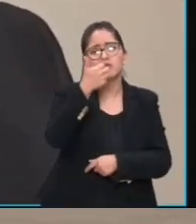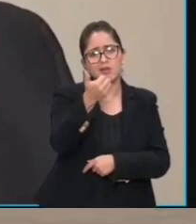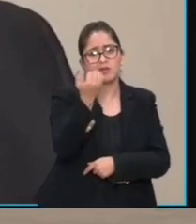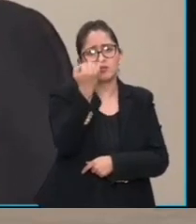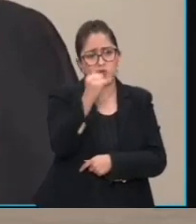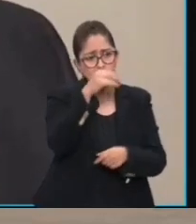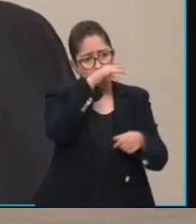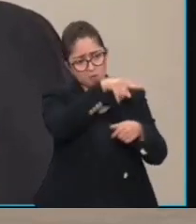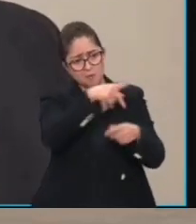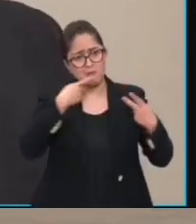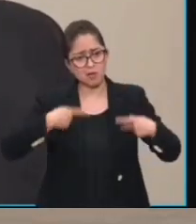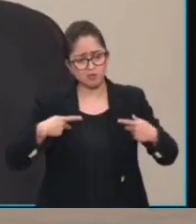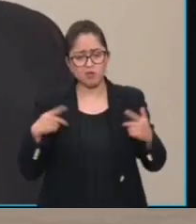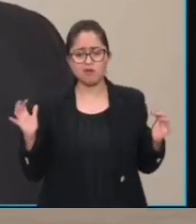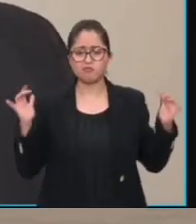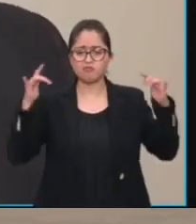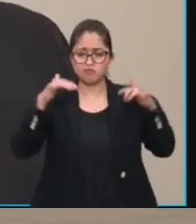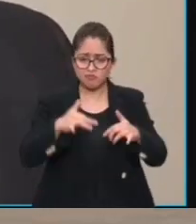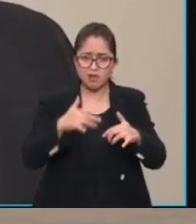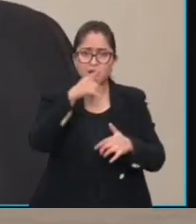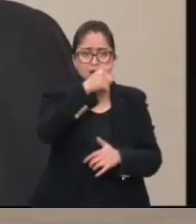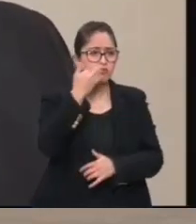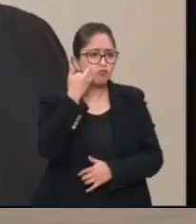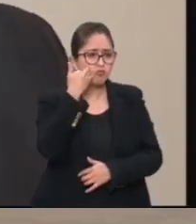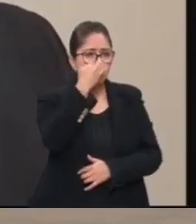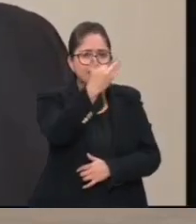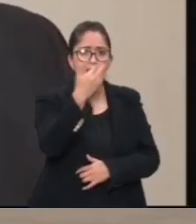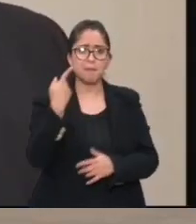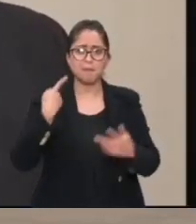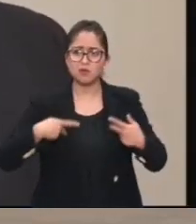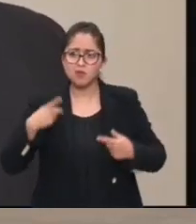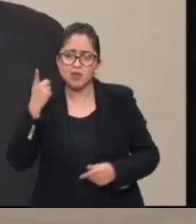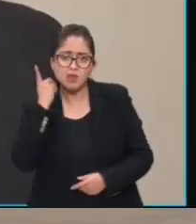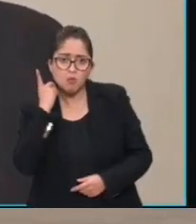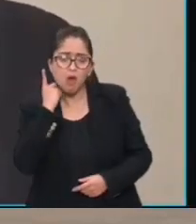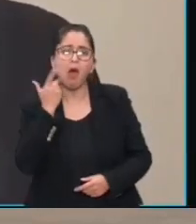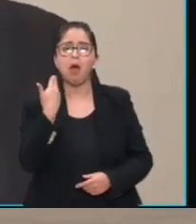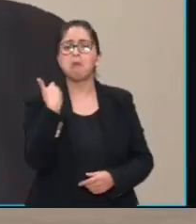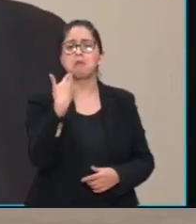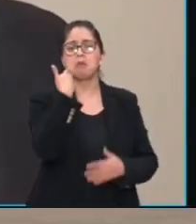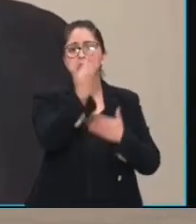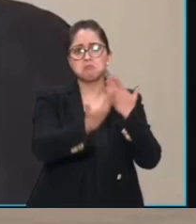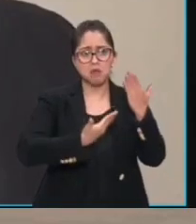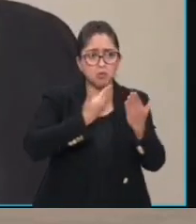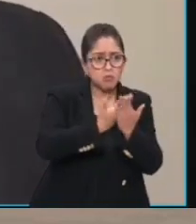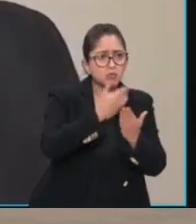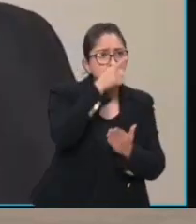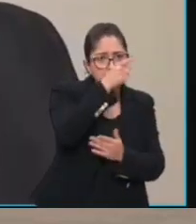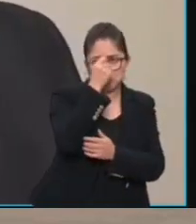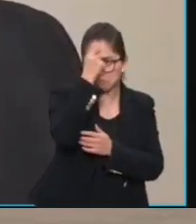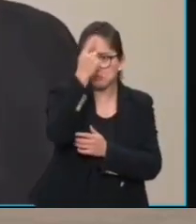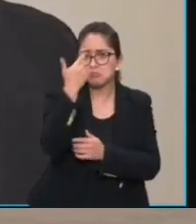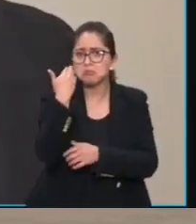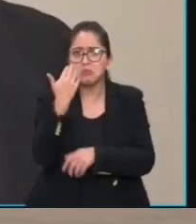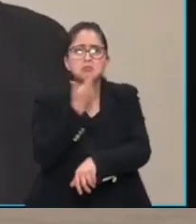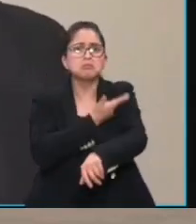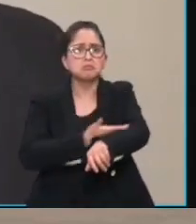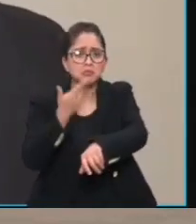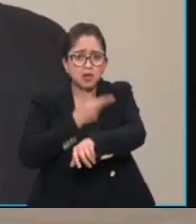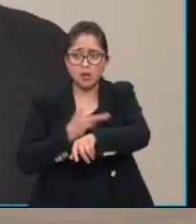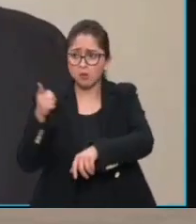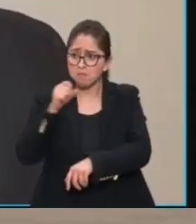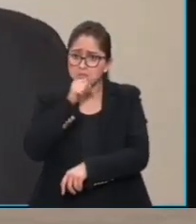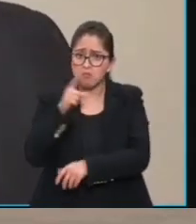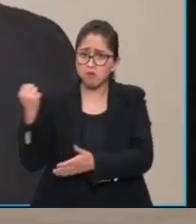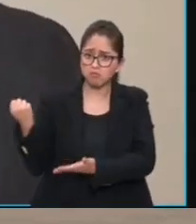aquellas diputadas y diputados que propongan cosas para el futuro, que puedan resolver mejor los temas, que le den más